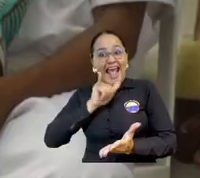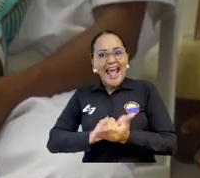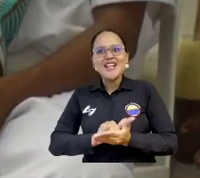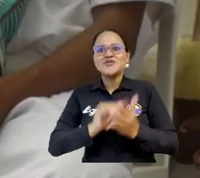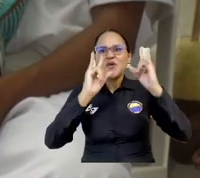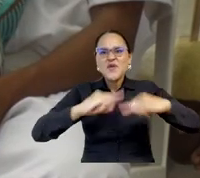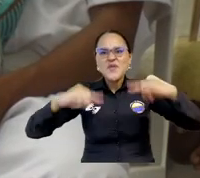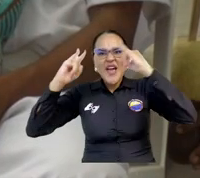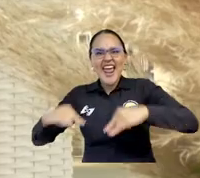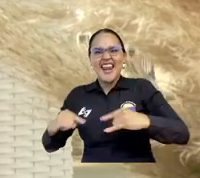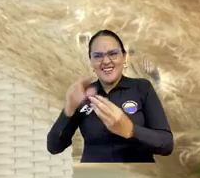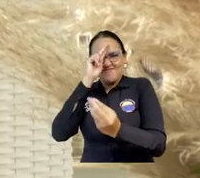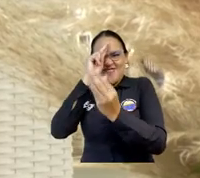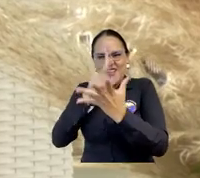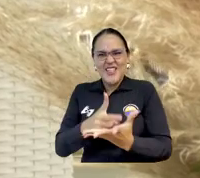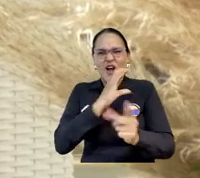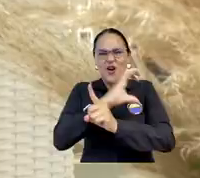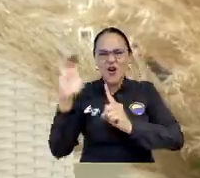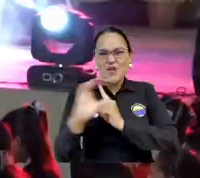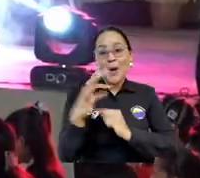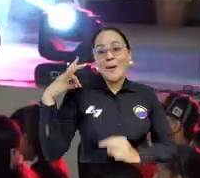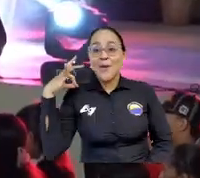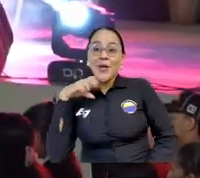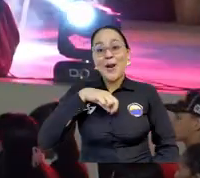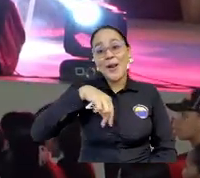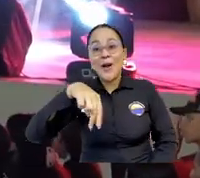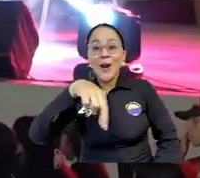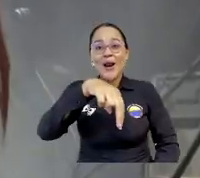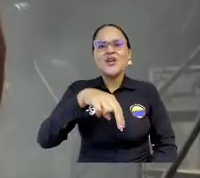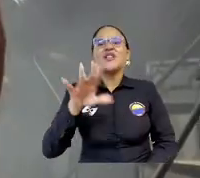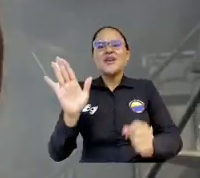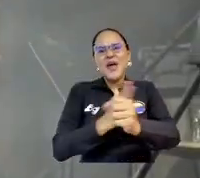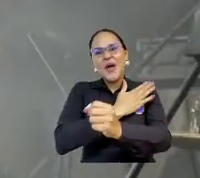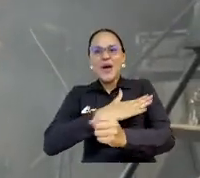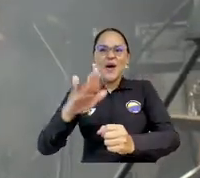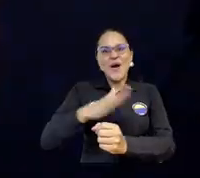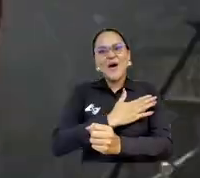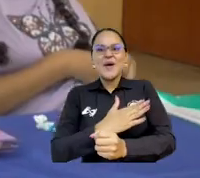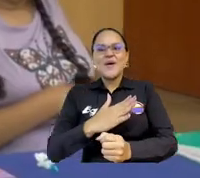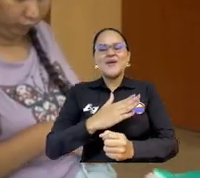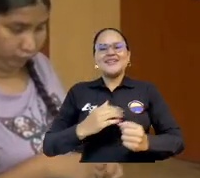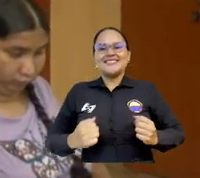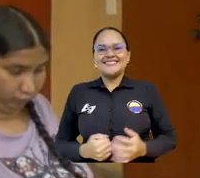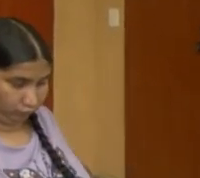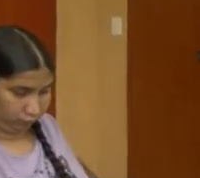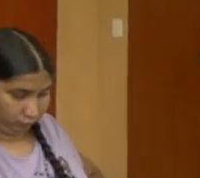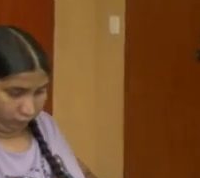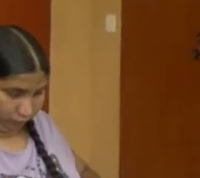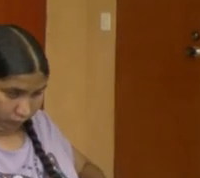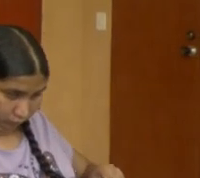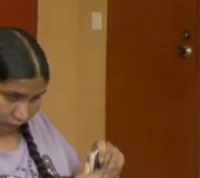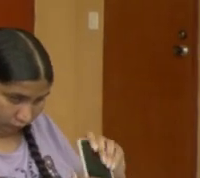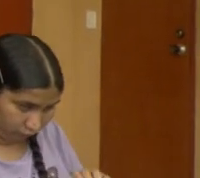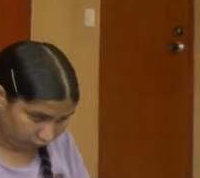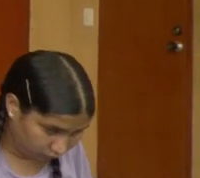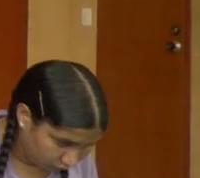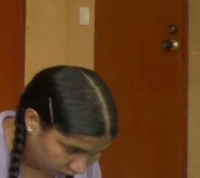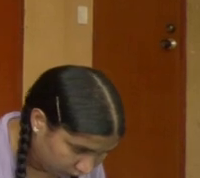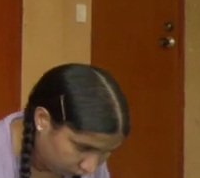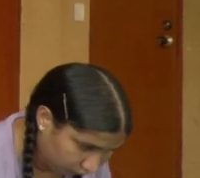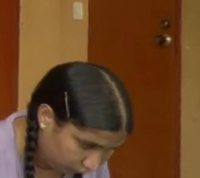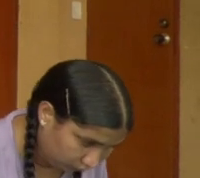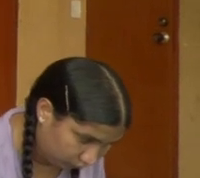se evidenció en la Feria de Diversidad Cultural, la Pasarela Incluyente y el Gospel Fest. Hola a toda la